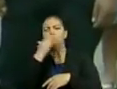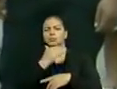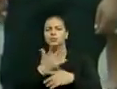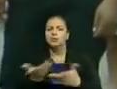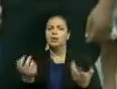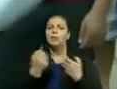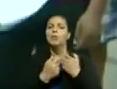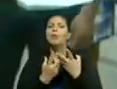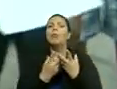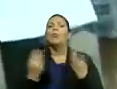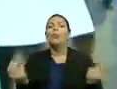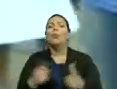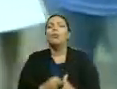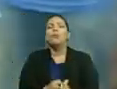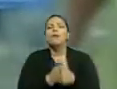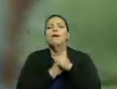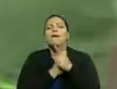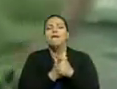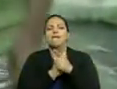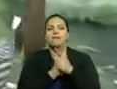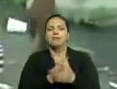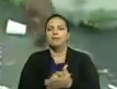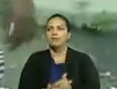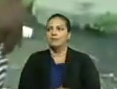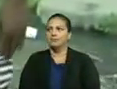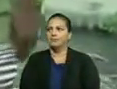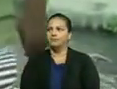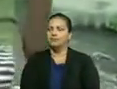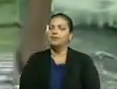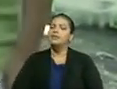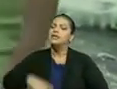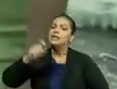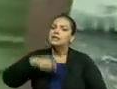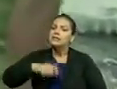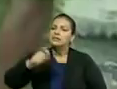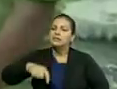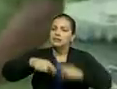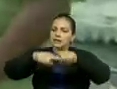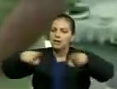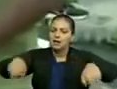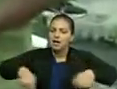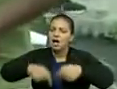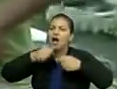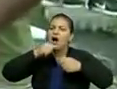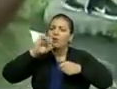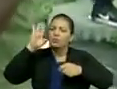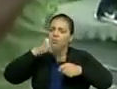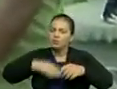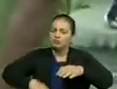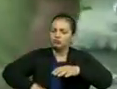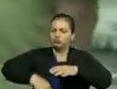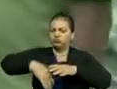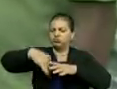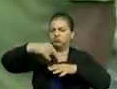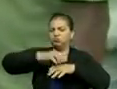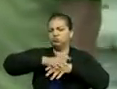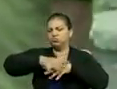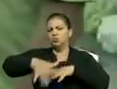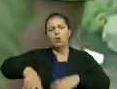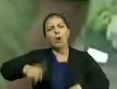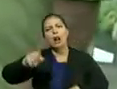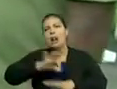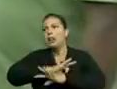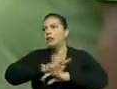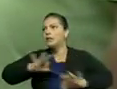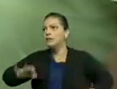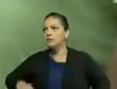Solución. ¡Queremos ayuda! Ayuda, alcantarillado. El pueblo también que... ¡Queremos ayuda! La ciudadanía que...